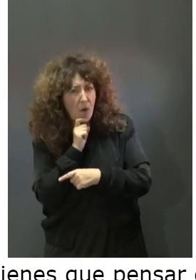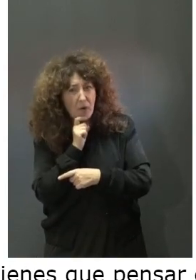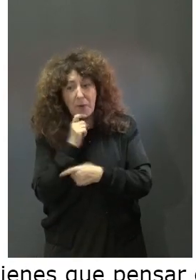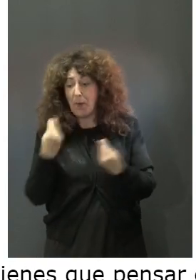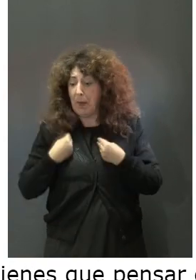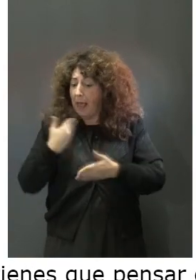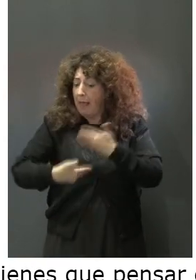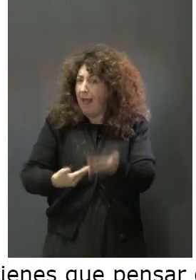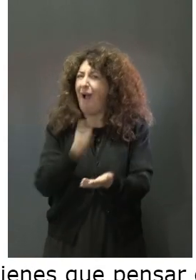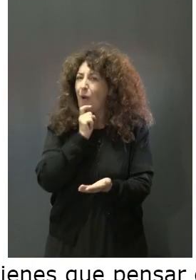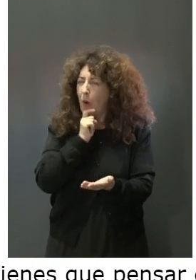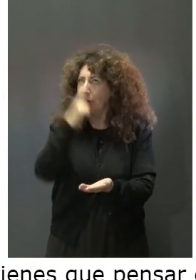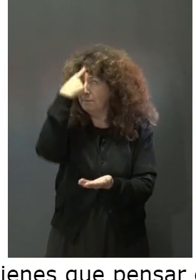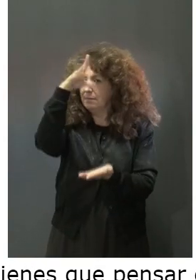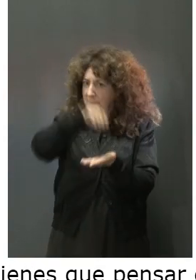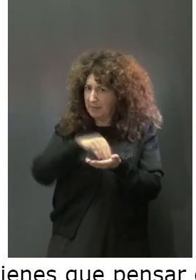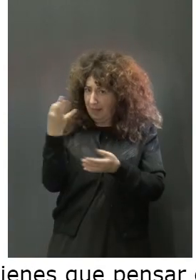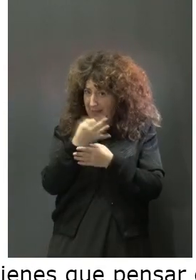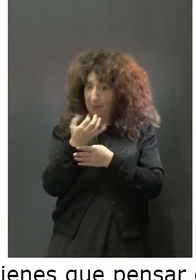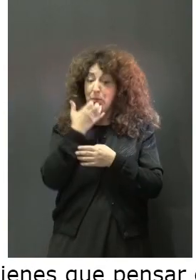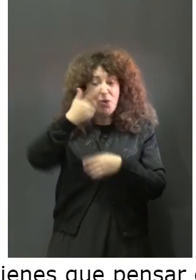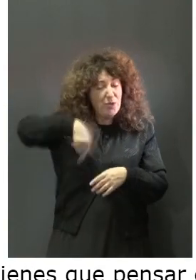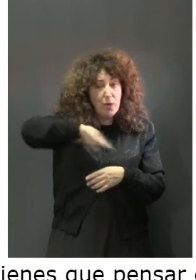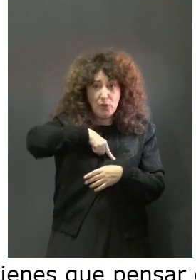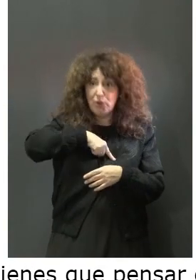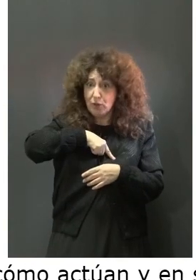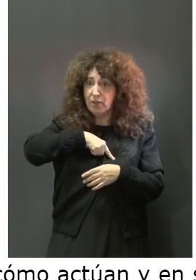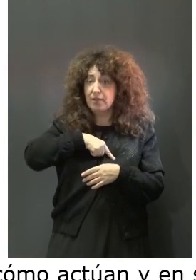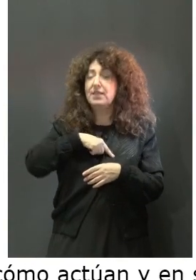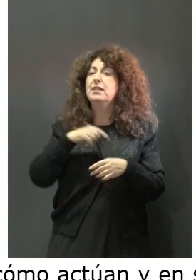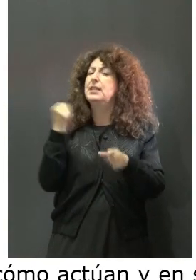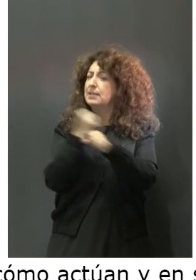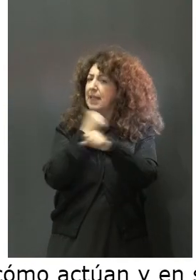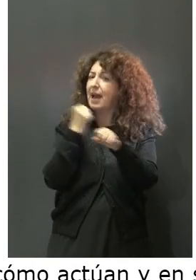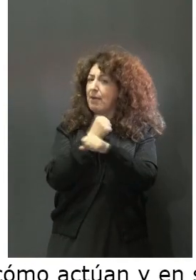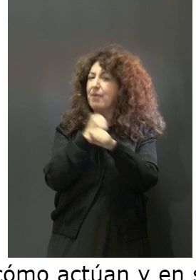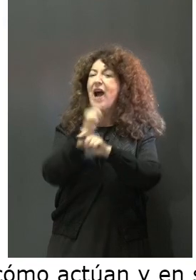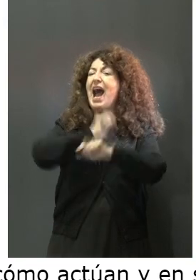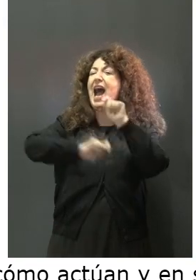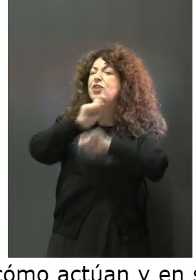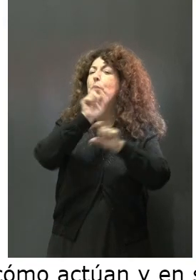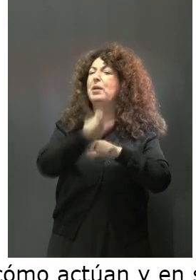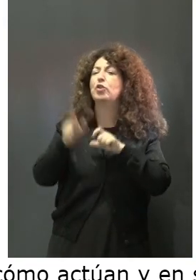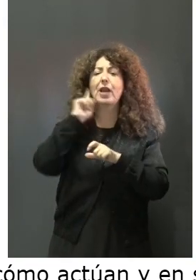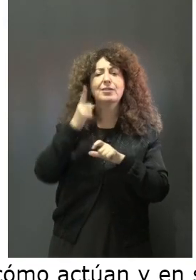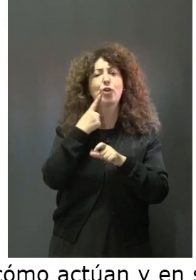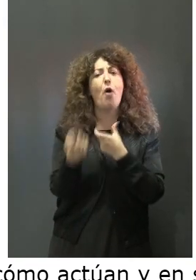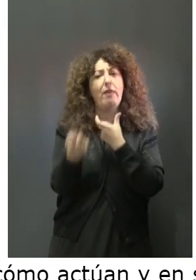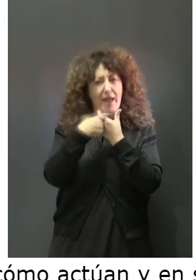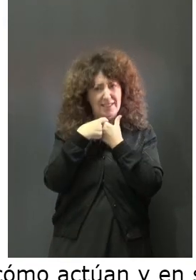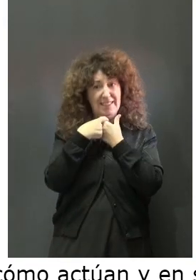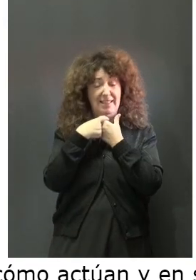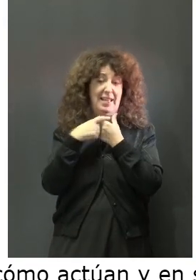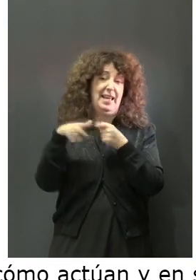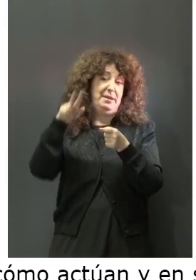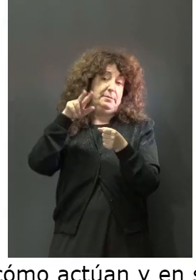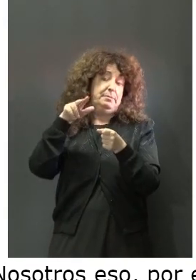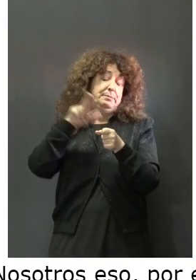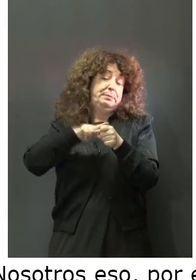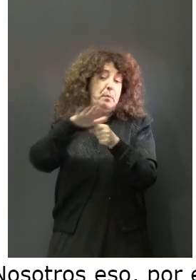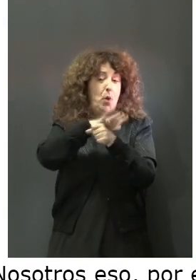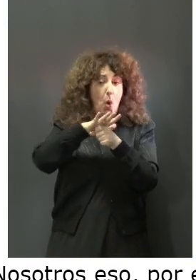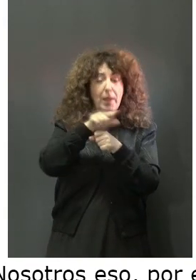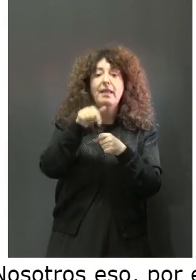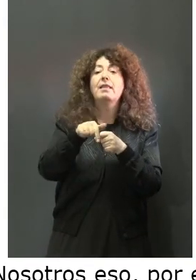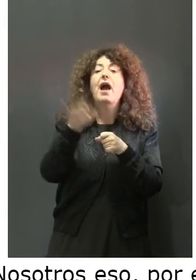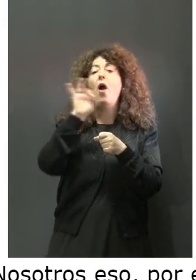su día a día. Nosotros eso, por ejemplo, directamente es que trabajamos con la Asociación de Personas Sordas de la provincia o de